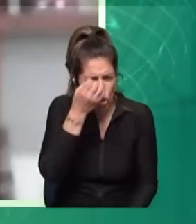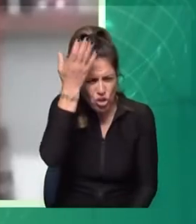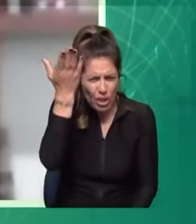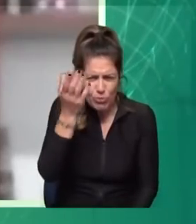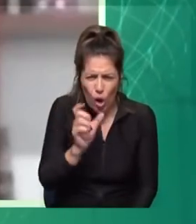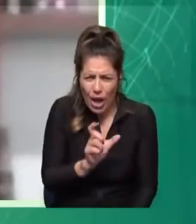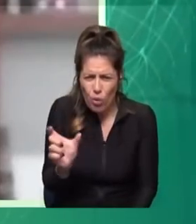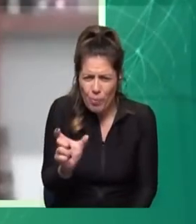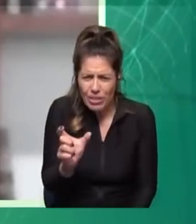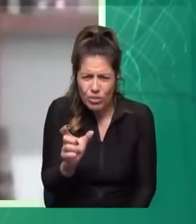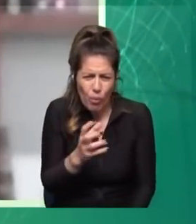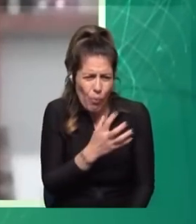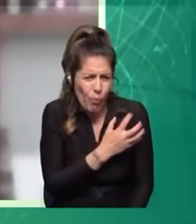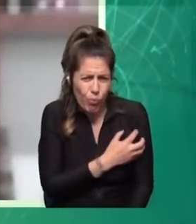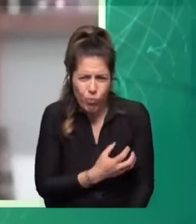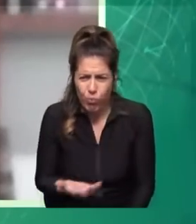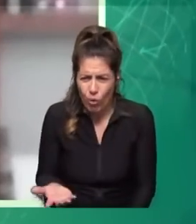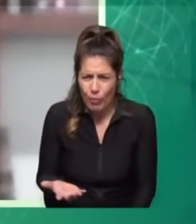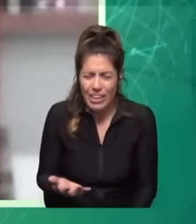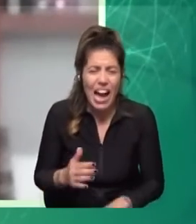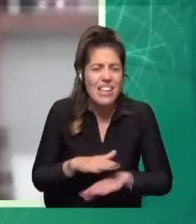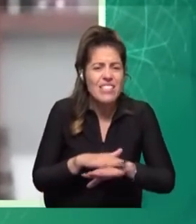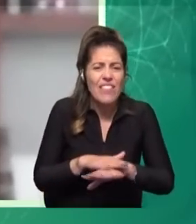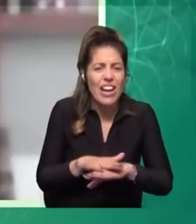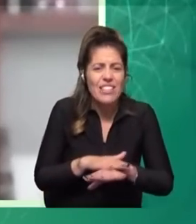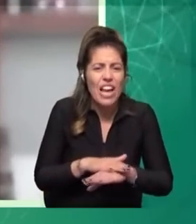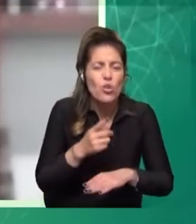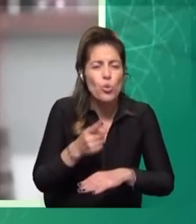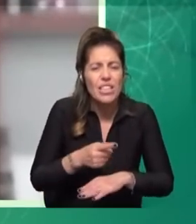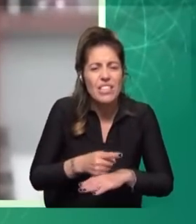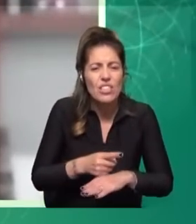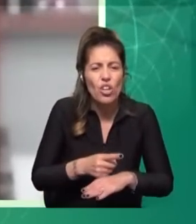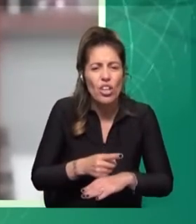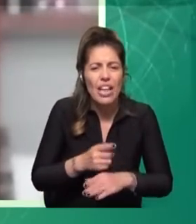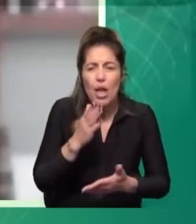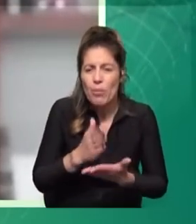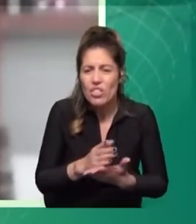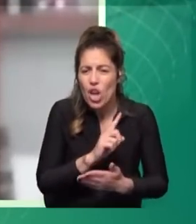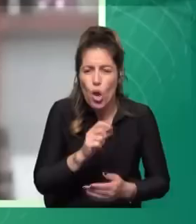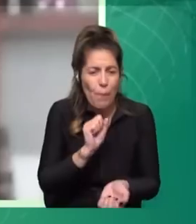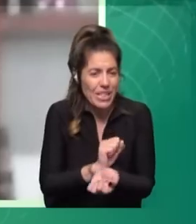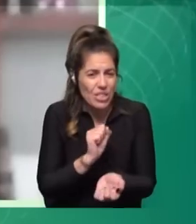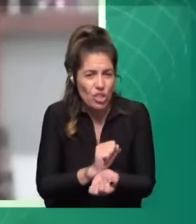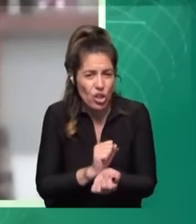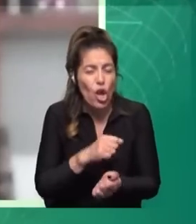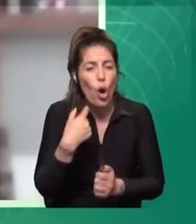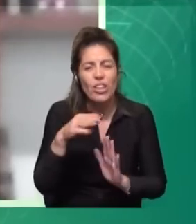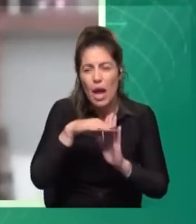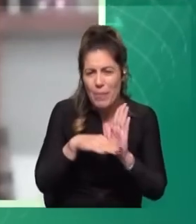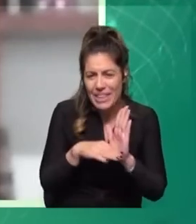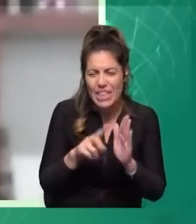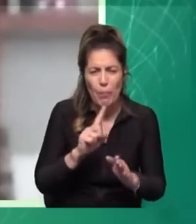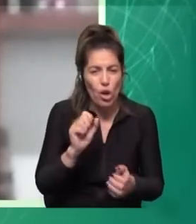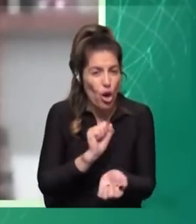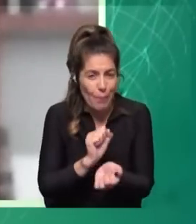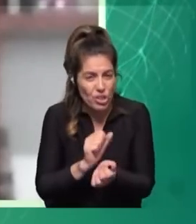argumento es el basamento de su decisión de procesar sin prisión adopta otras medidas cautelares pero no la